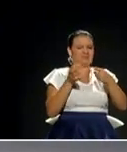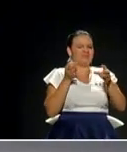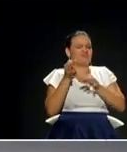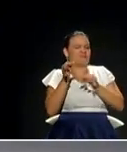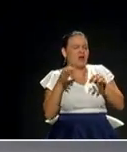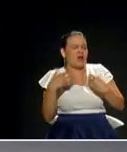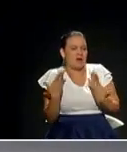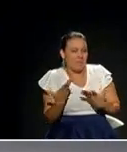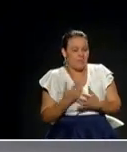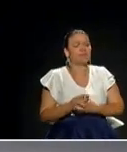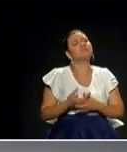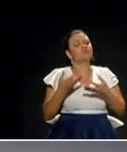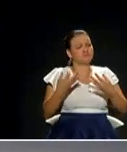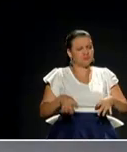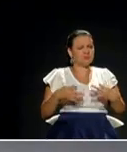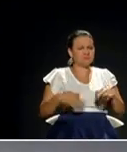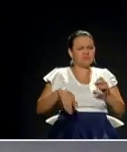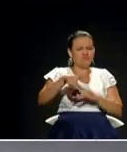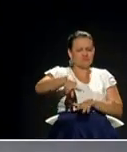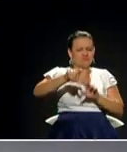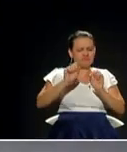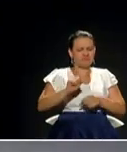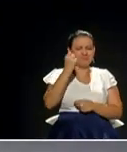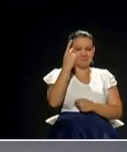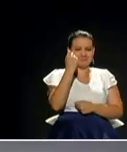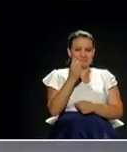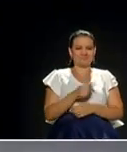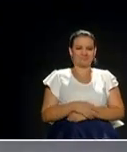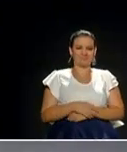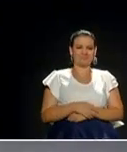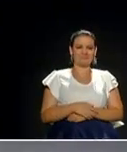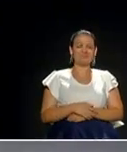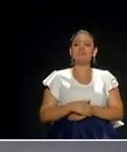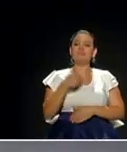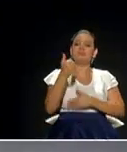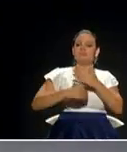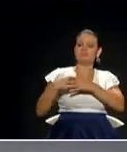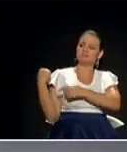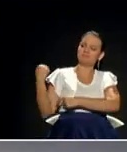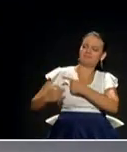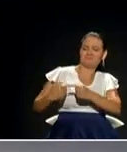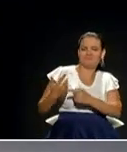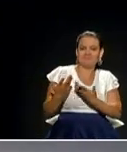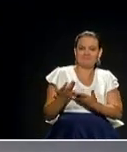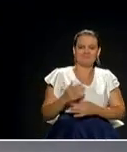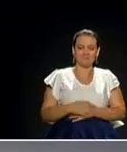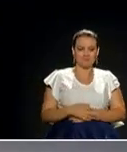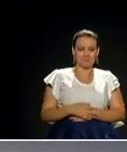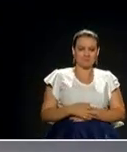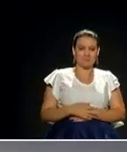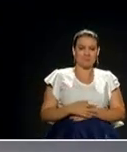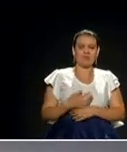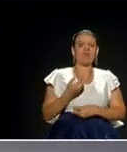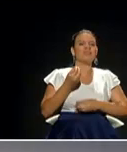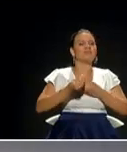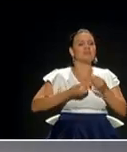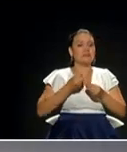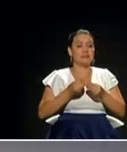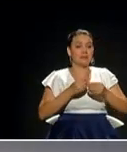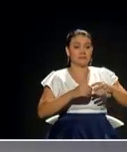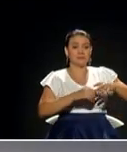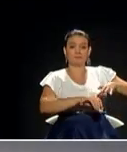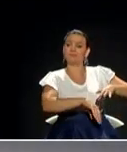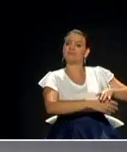mecánica que es sencilla que ustedes entiendan la dinámica y empecemos a desarrollar es el primer bloque van a tomar un aval o está el equipo de